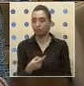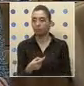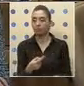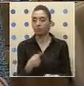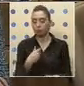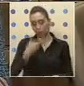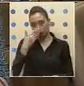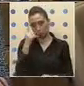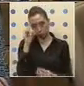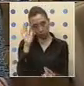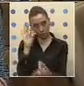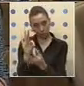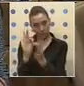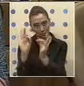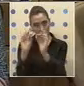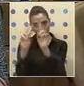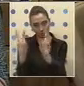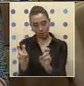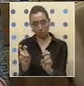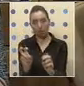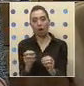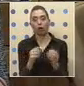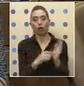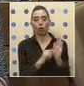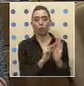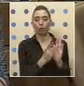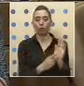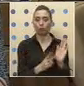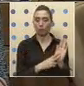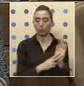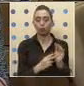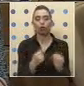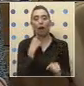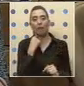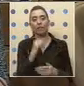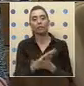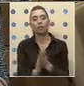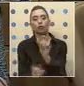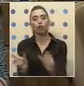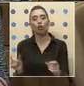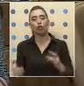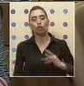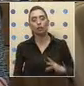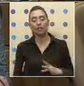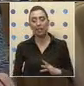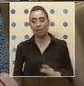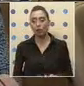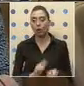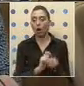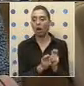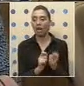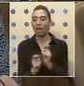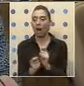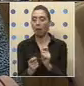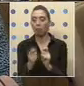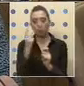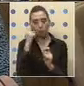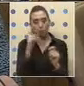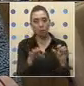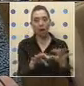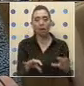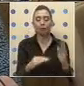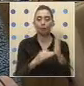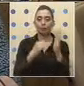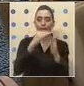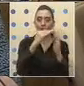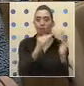muy particular. ¿Cómo afecta esta reforma tributaria a todos los chilenos con los cambios que se proponen para los bienes raíces, para